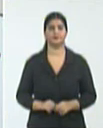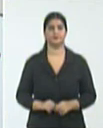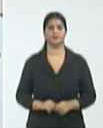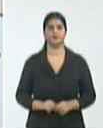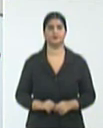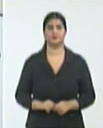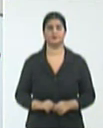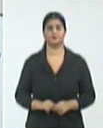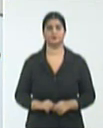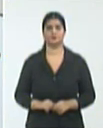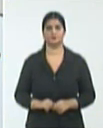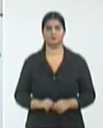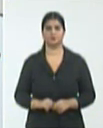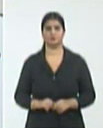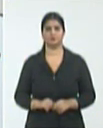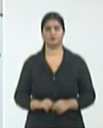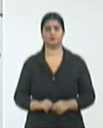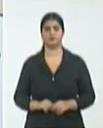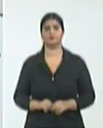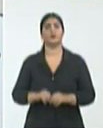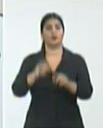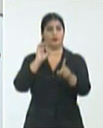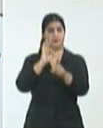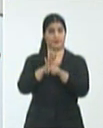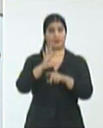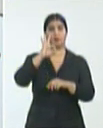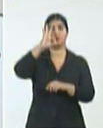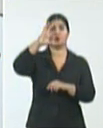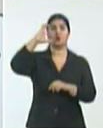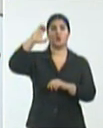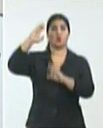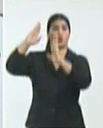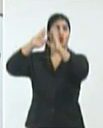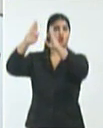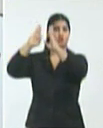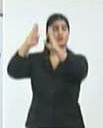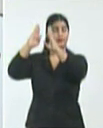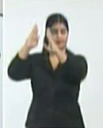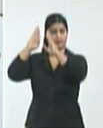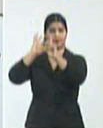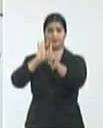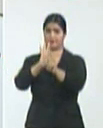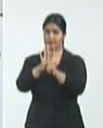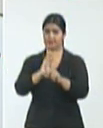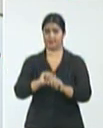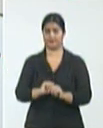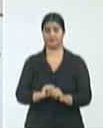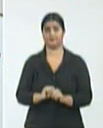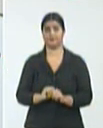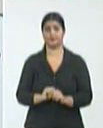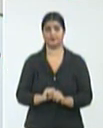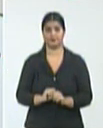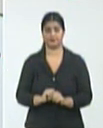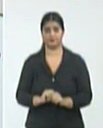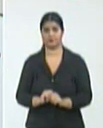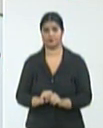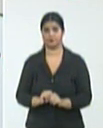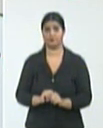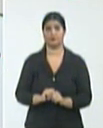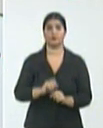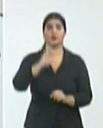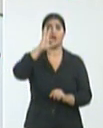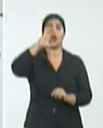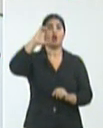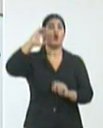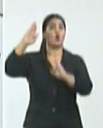elevada que se trabaja en nuestro país. Ahí tienen el occidente. Una cifra muy elevada